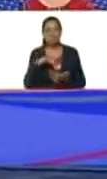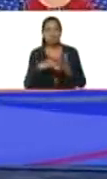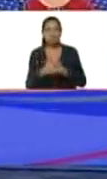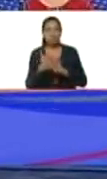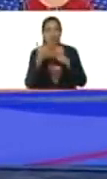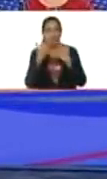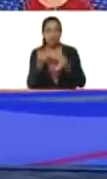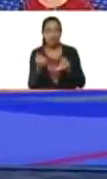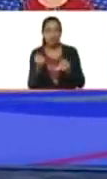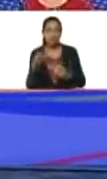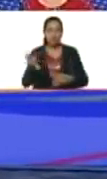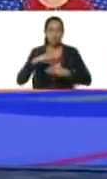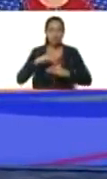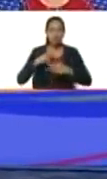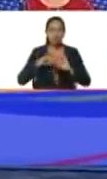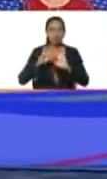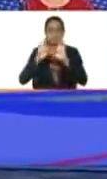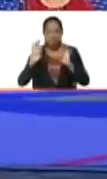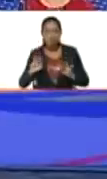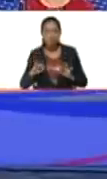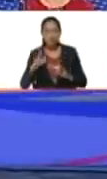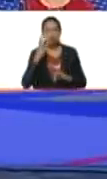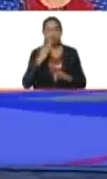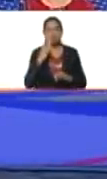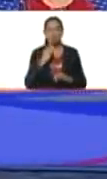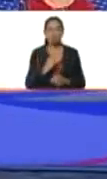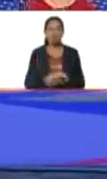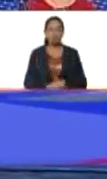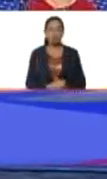entenderlas, apropiarnos de estas experiencias,